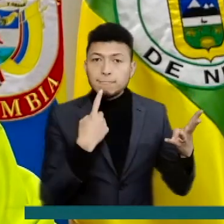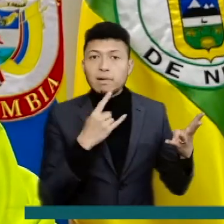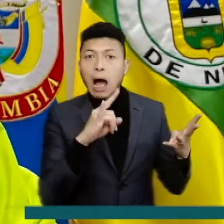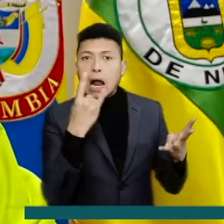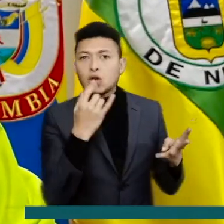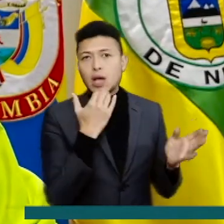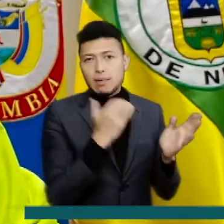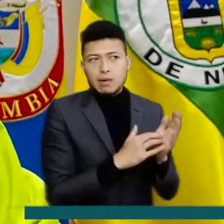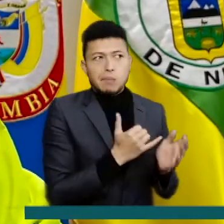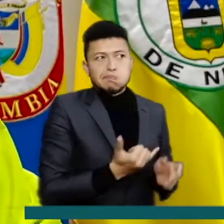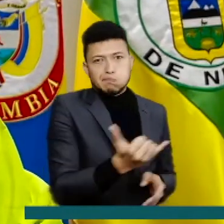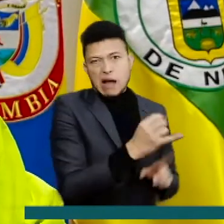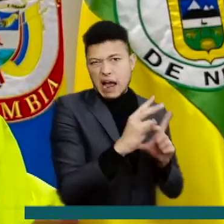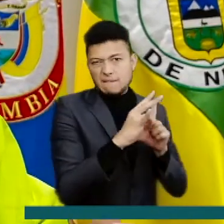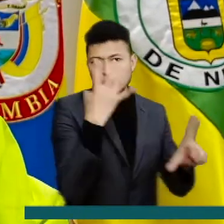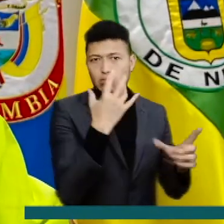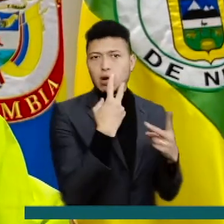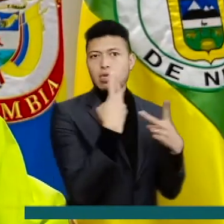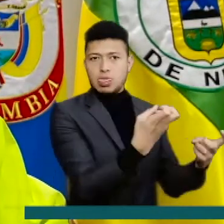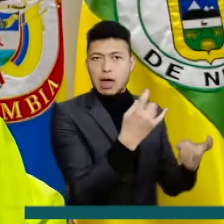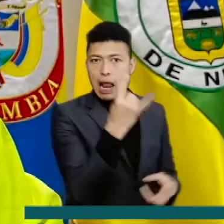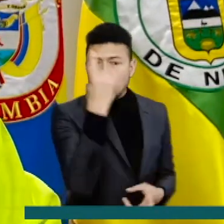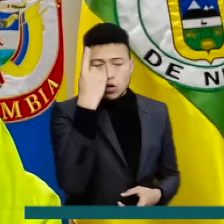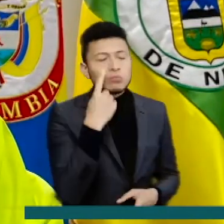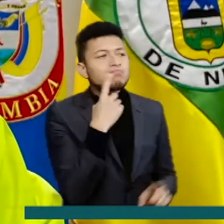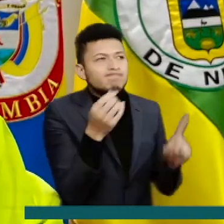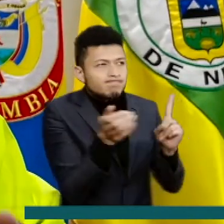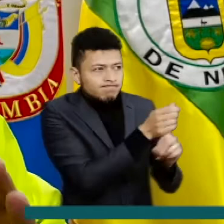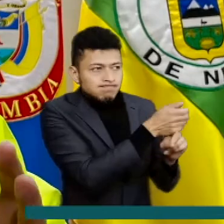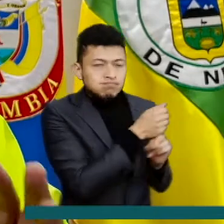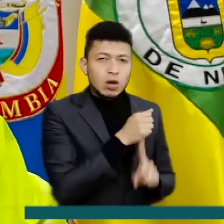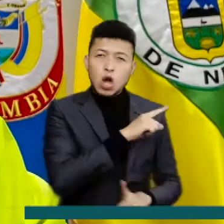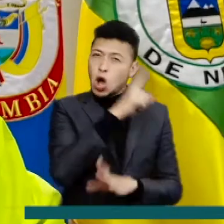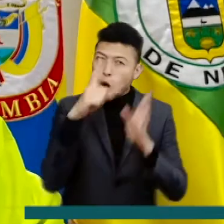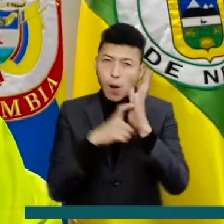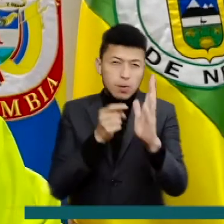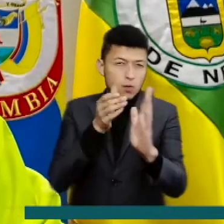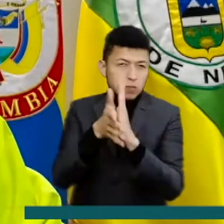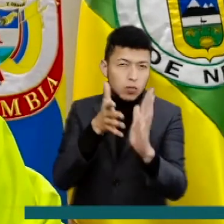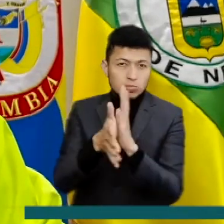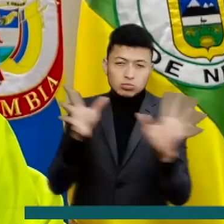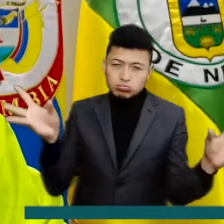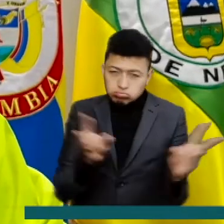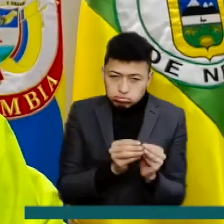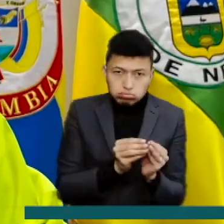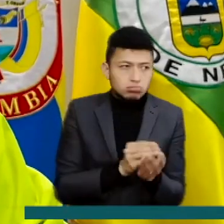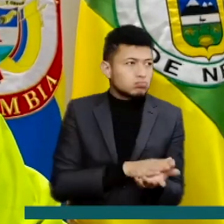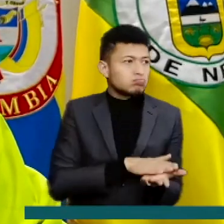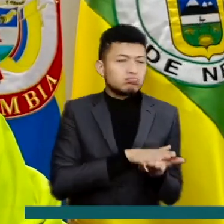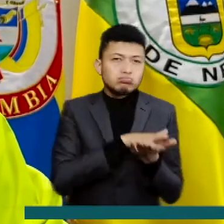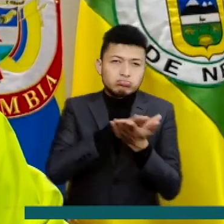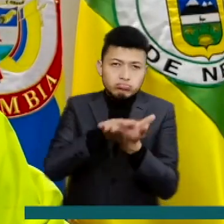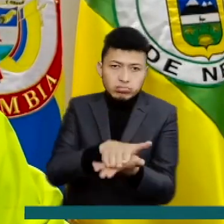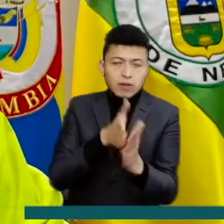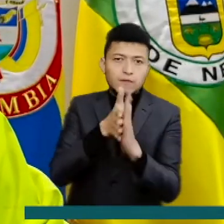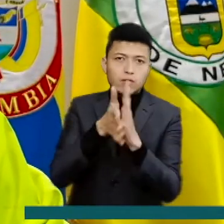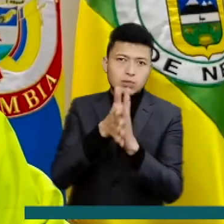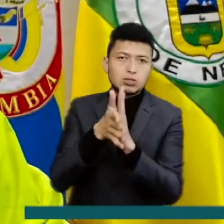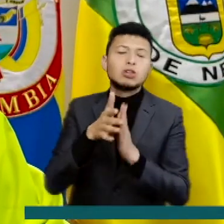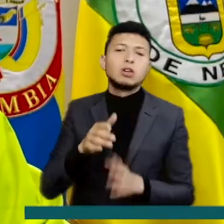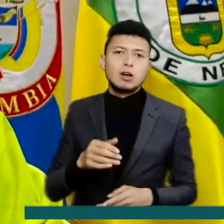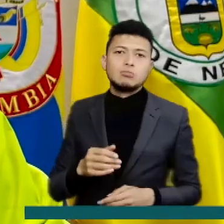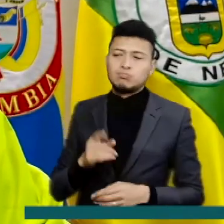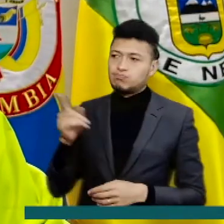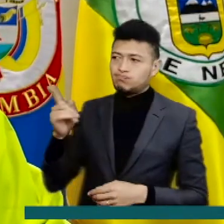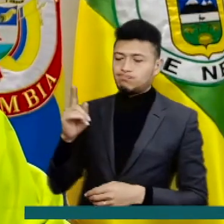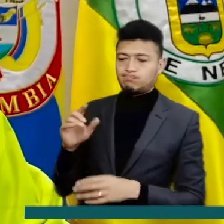se realiza de una manera virtual. De esta manera, con toda esa información que se sustrae, se pone en